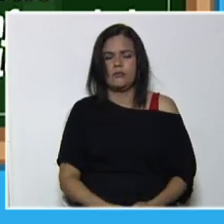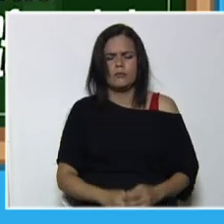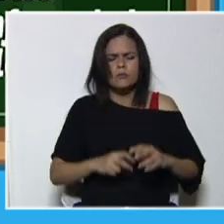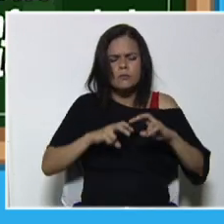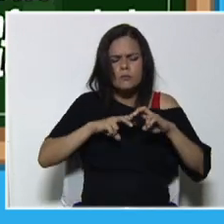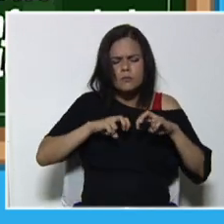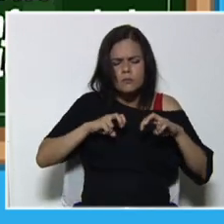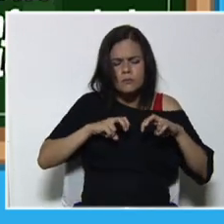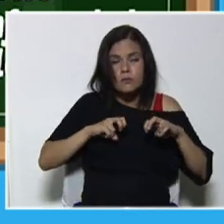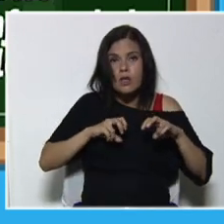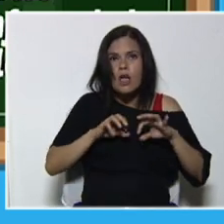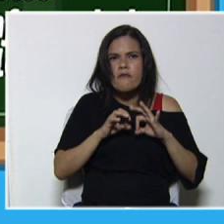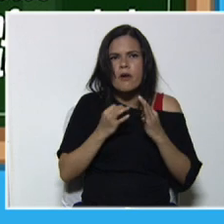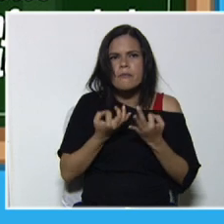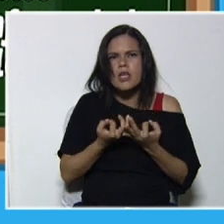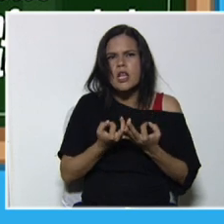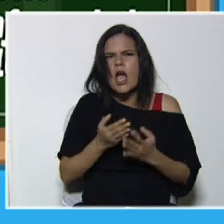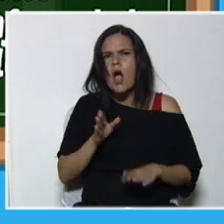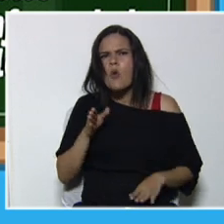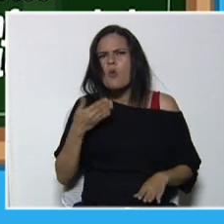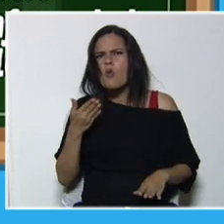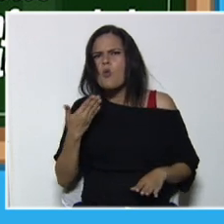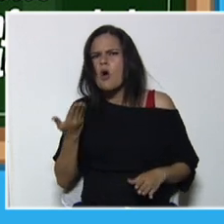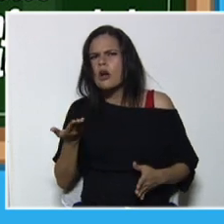Investigar en familia cuáles son los